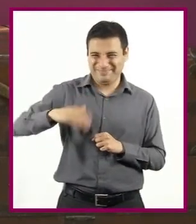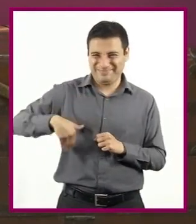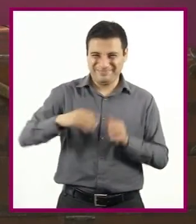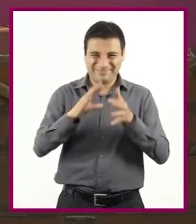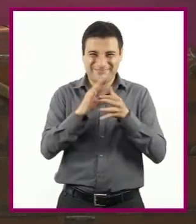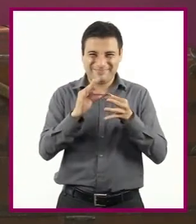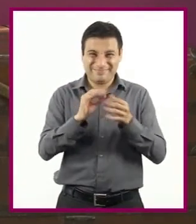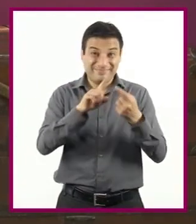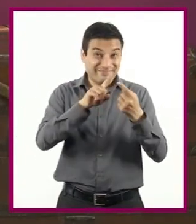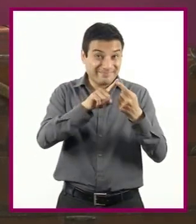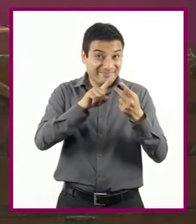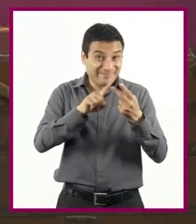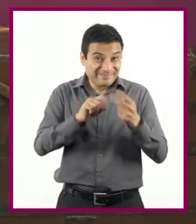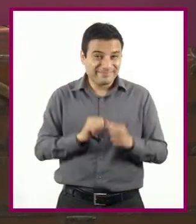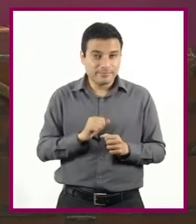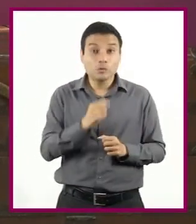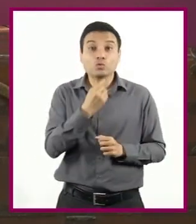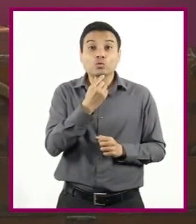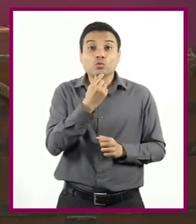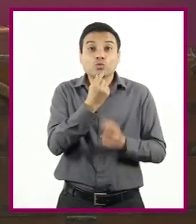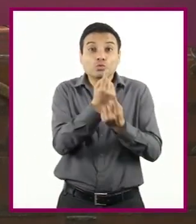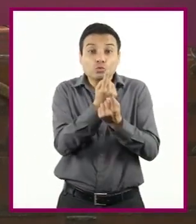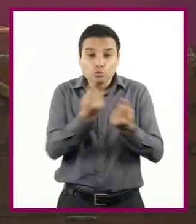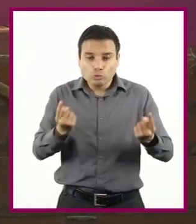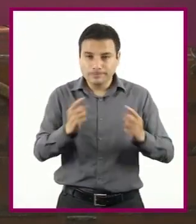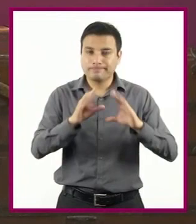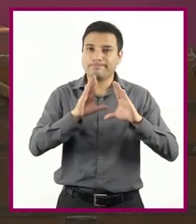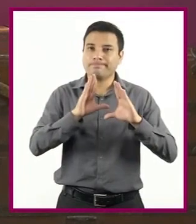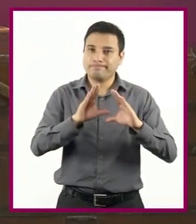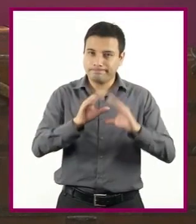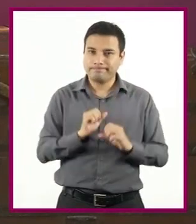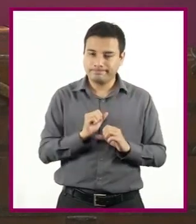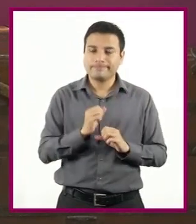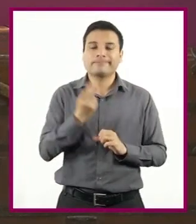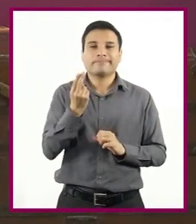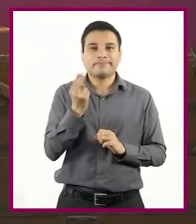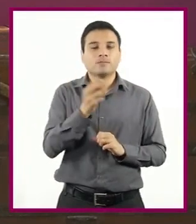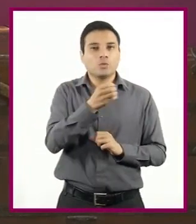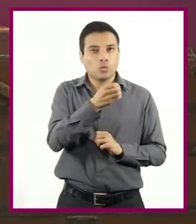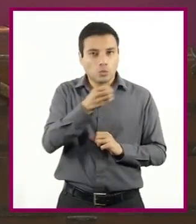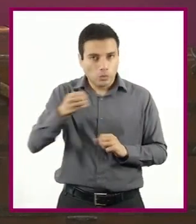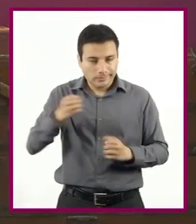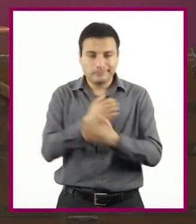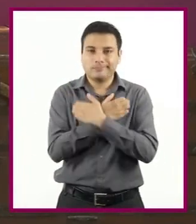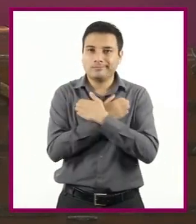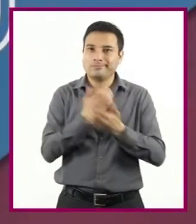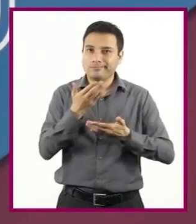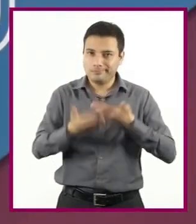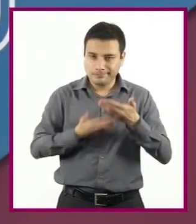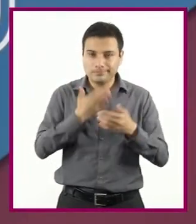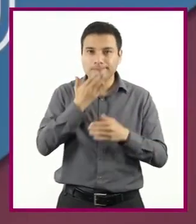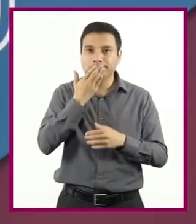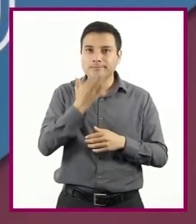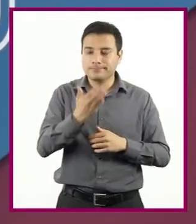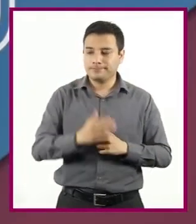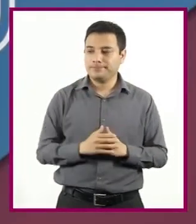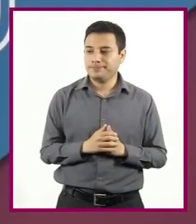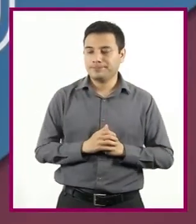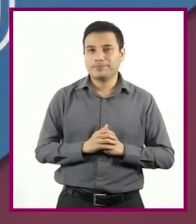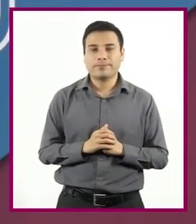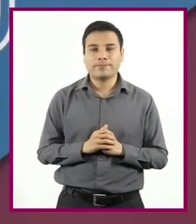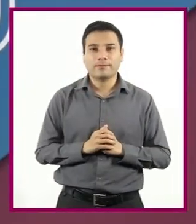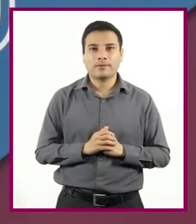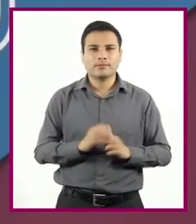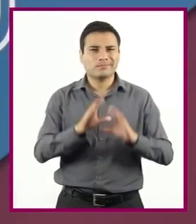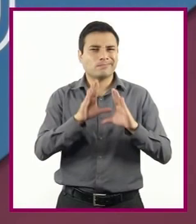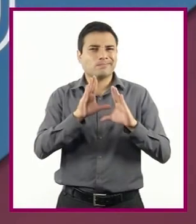Telpochcali buscaban que las personas mantuvieran el orden y el funcionamiento de la sociedad. Las enseñanzas